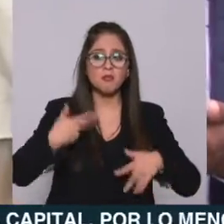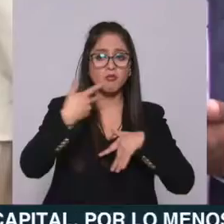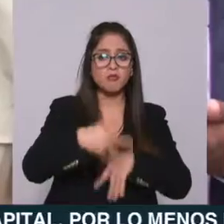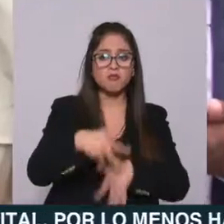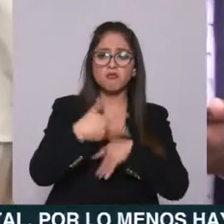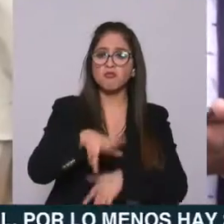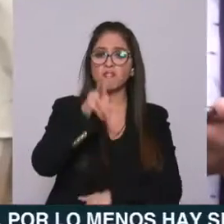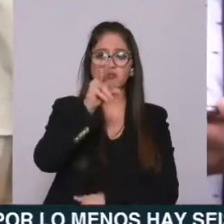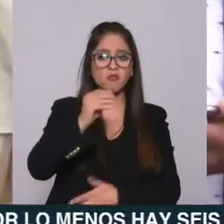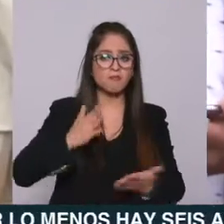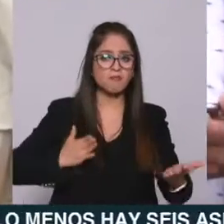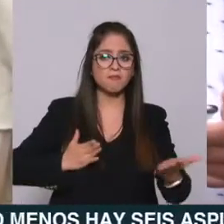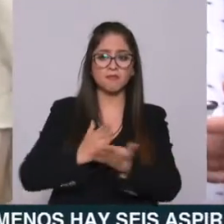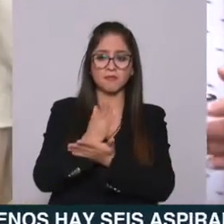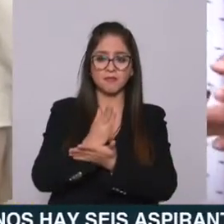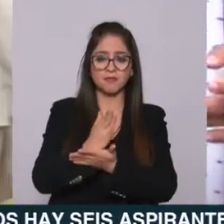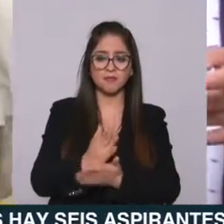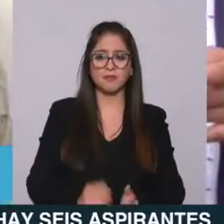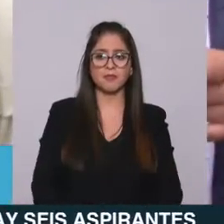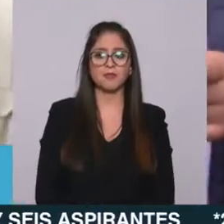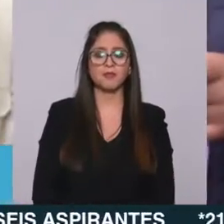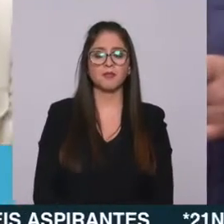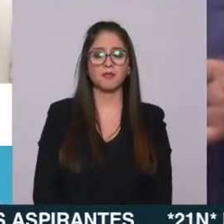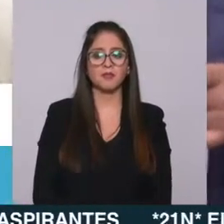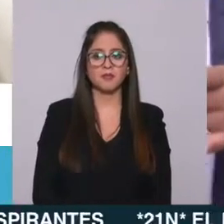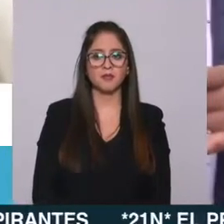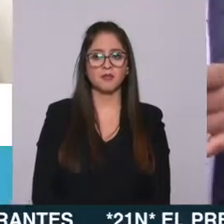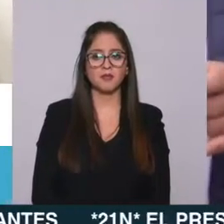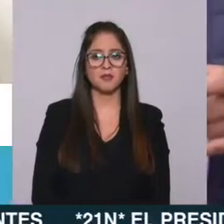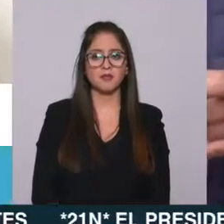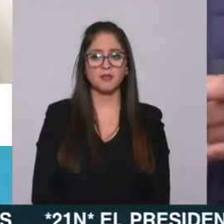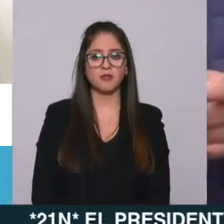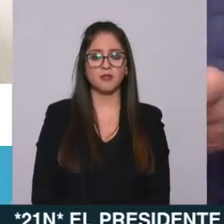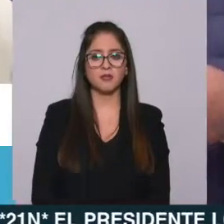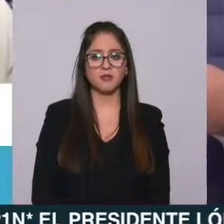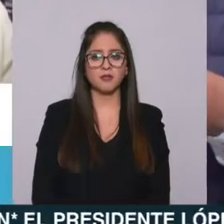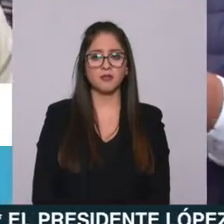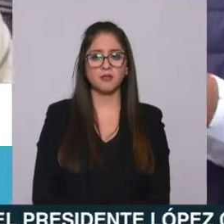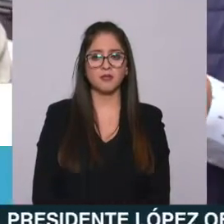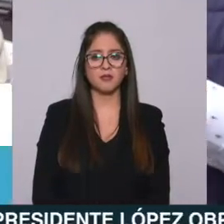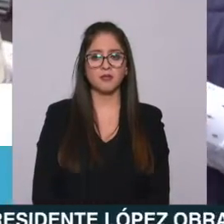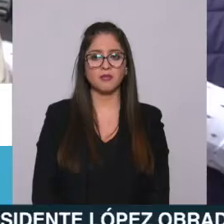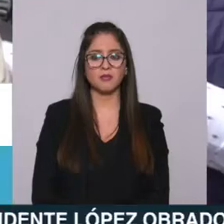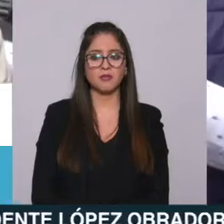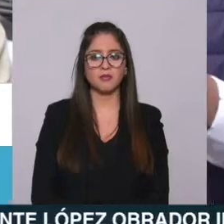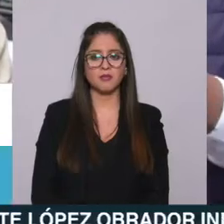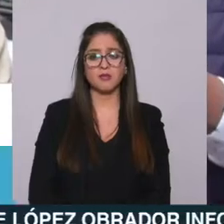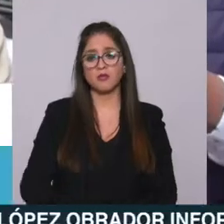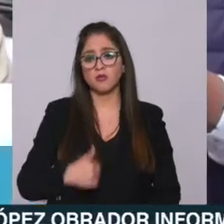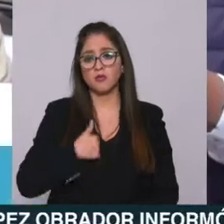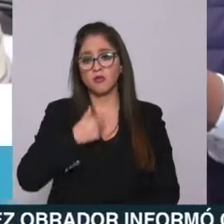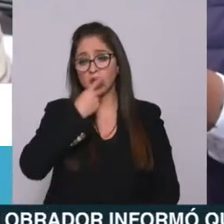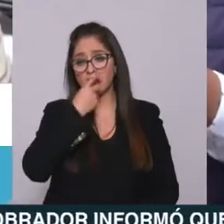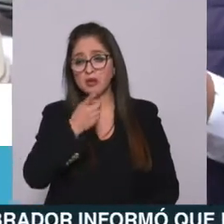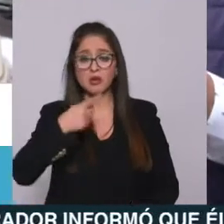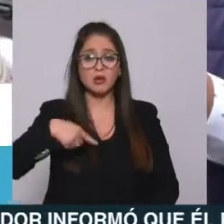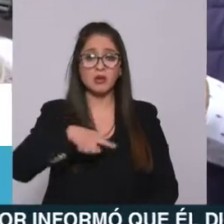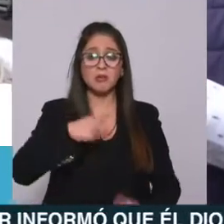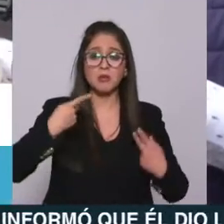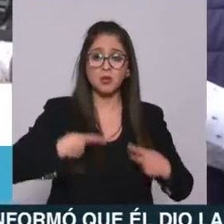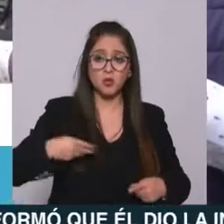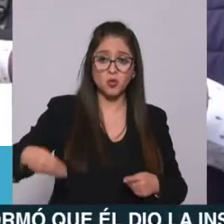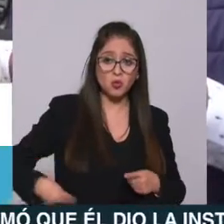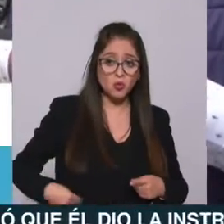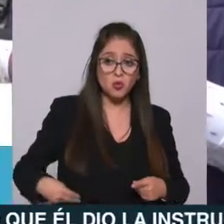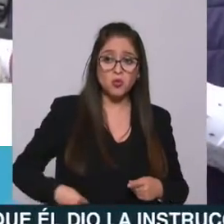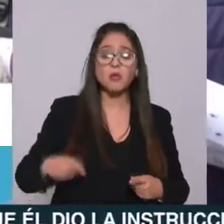para permitir el acceso. Entonces, yo diría que no paguen justos por pecadores, pues. Pero bueno, respetamos su